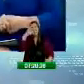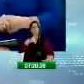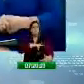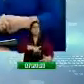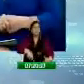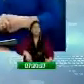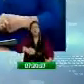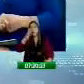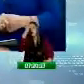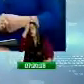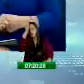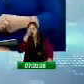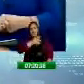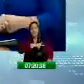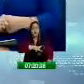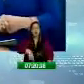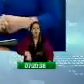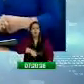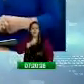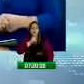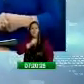tenemos ciertos